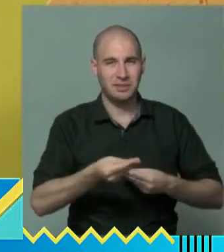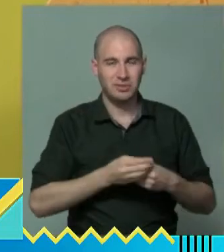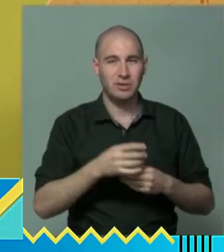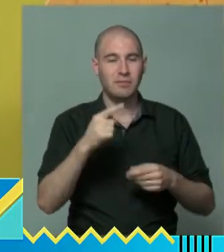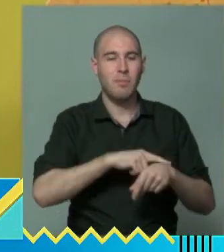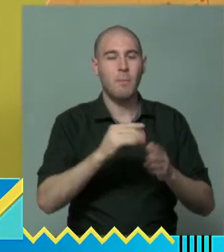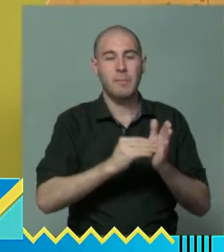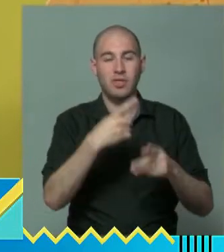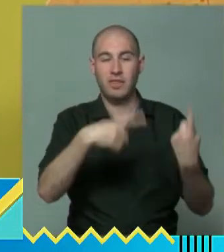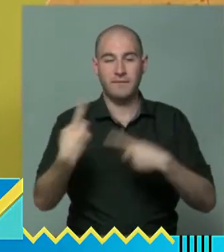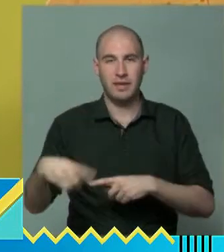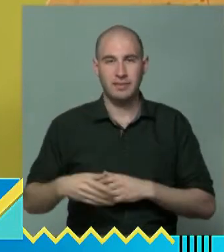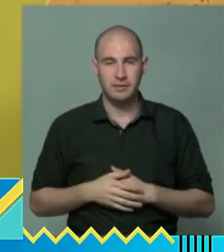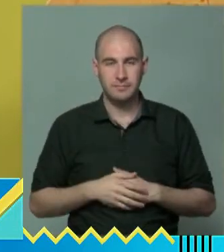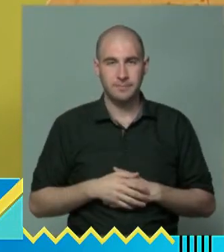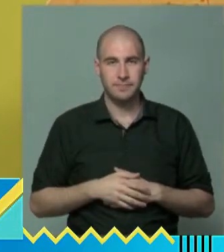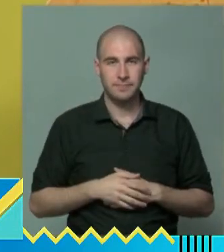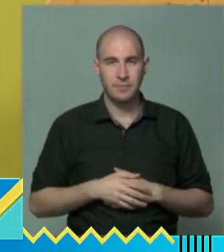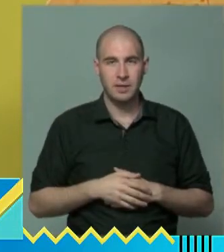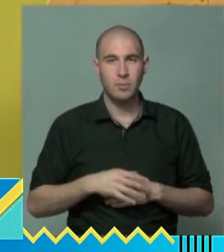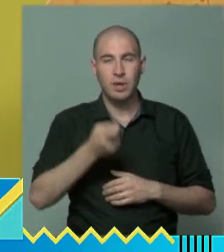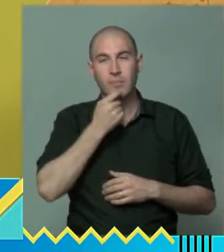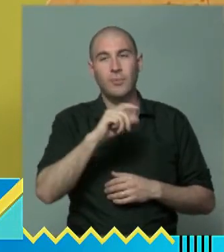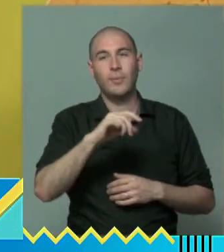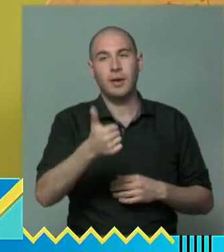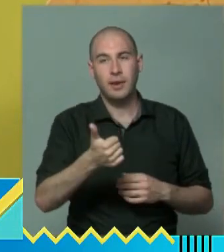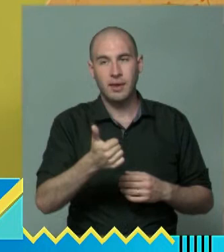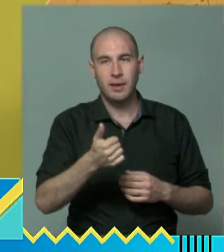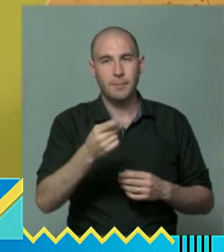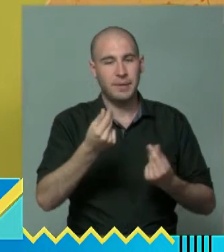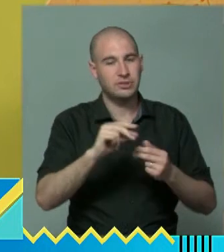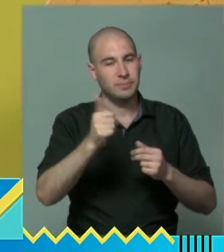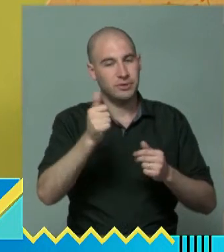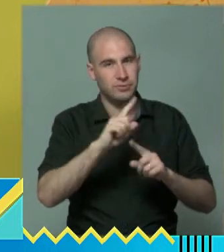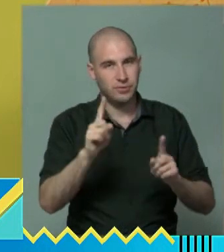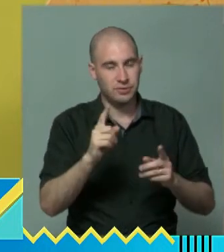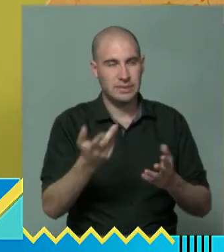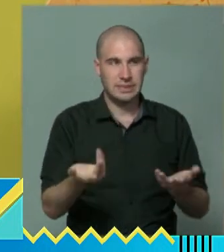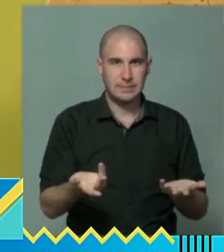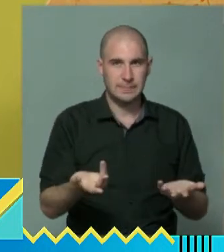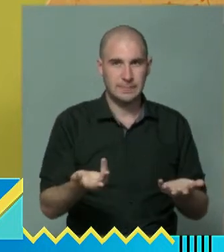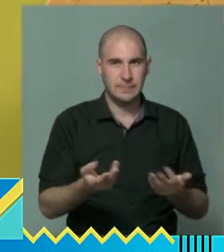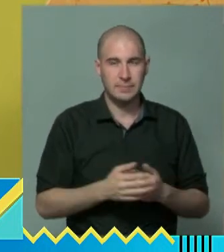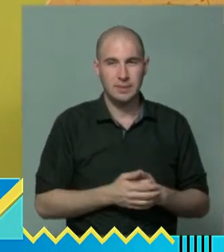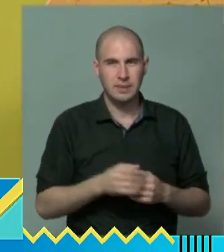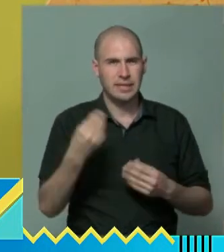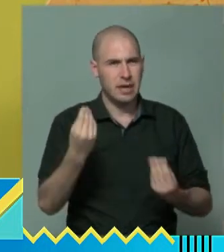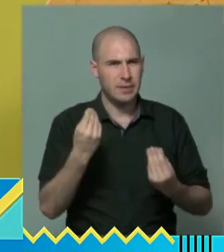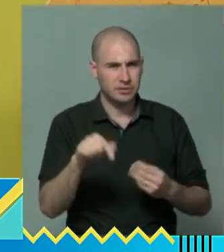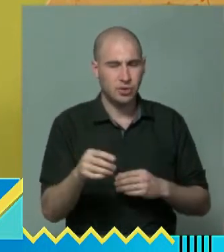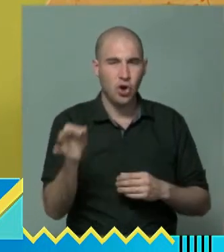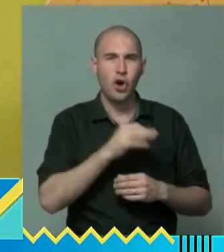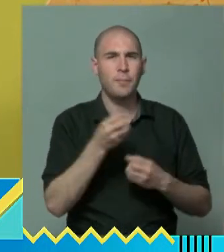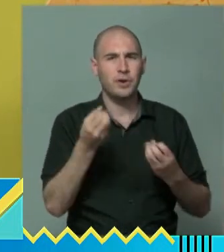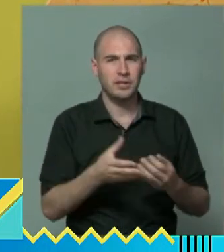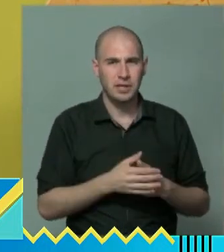distintas épocas, y cuando no gana el mejor precio y vos decís cuál es la situación o Claro. por